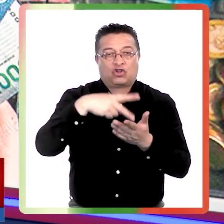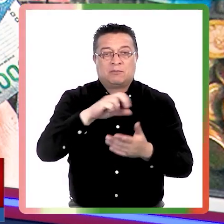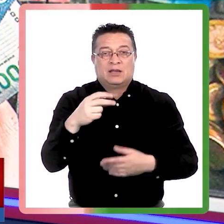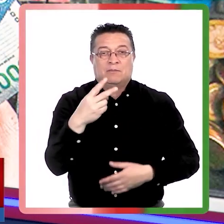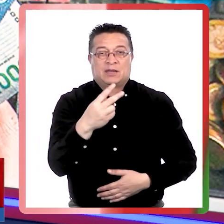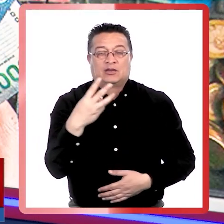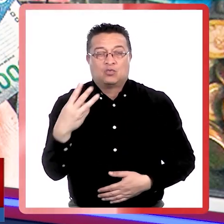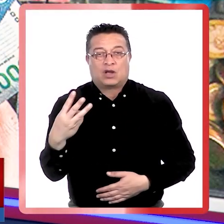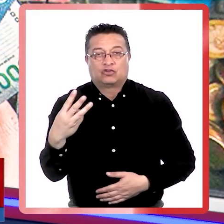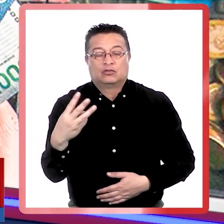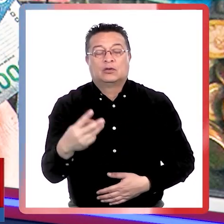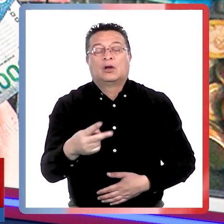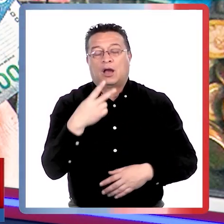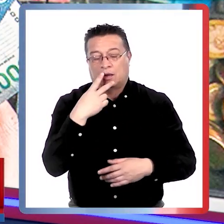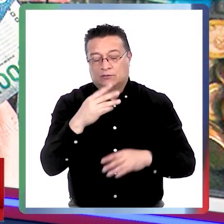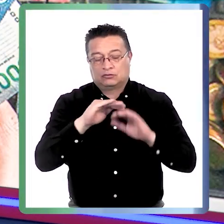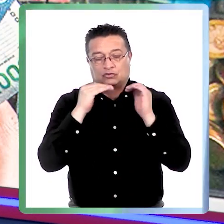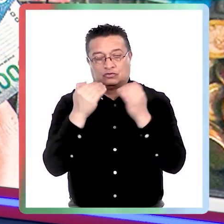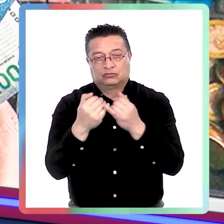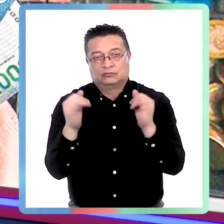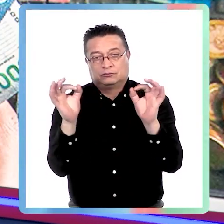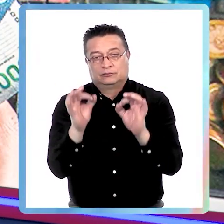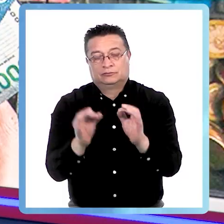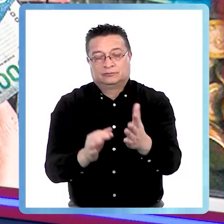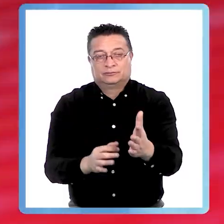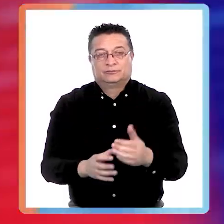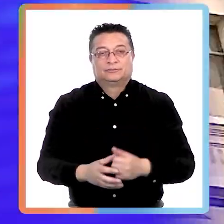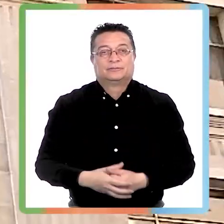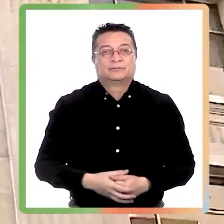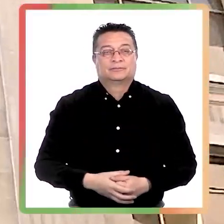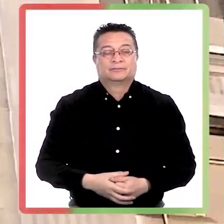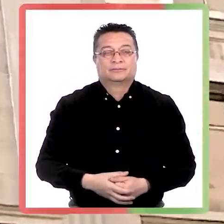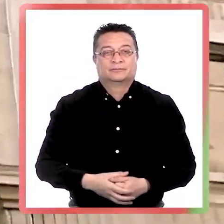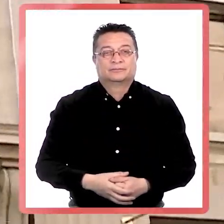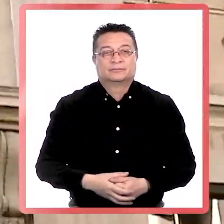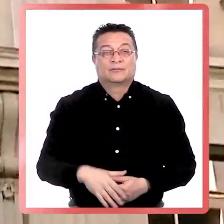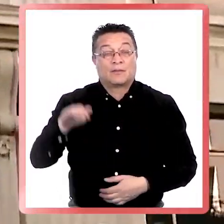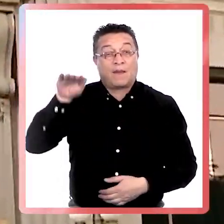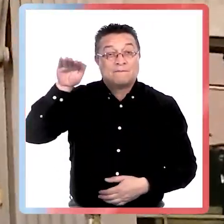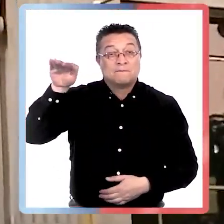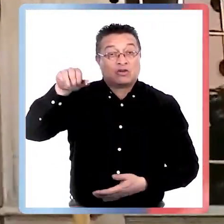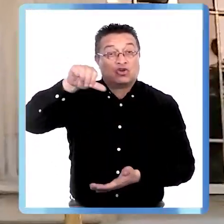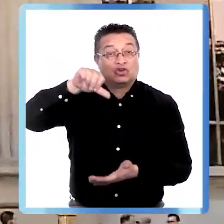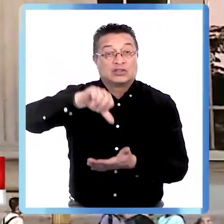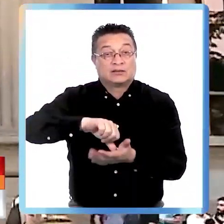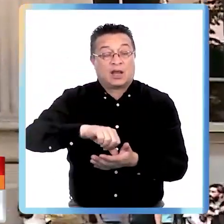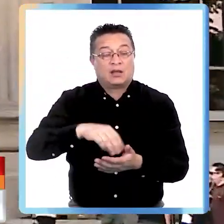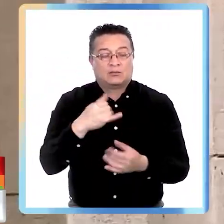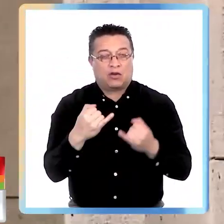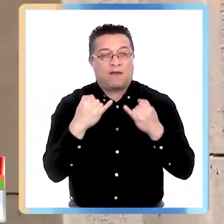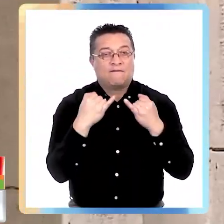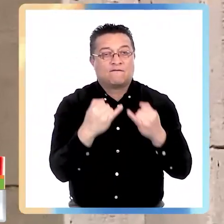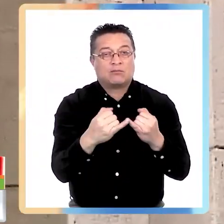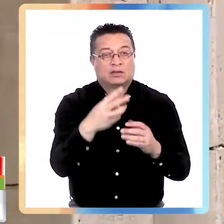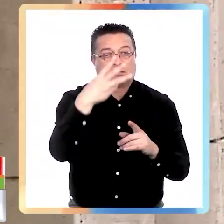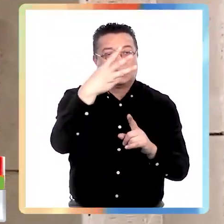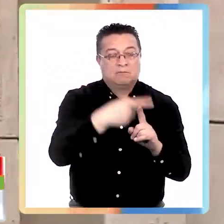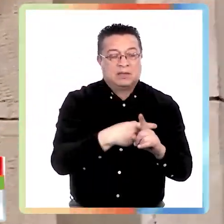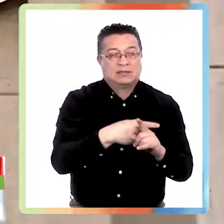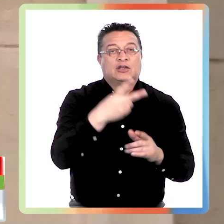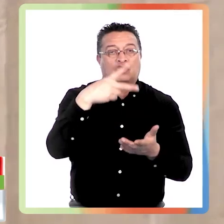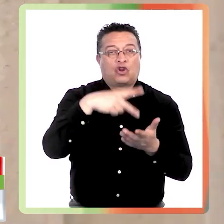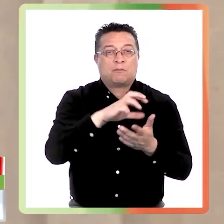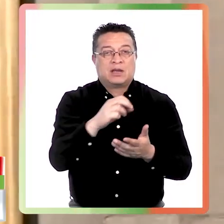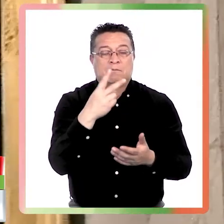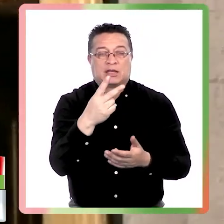2024. Universidad Autónoma Televisión con todos los detalles. El Banco Central entregó el primer reporte trimestral del